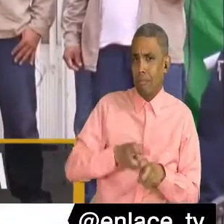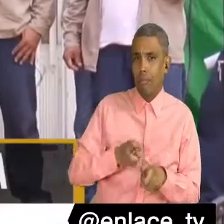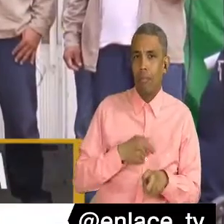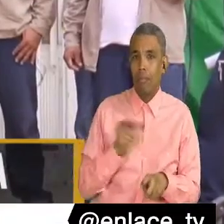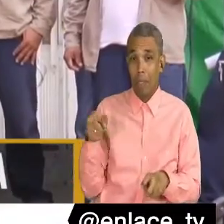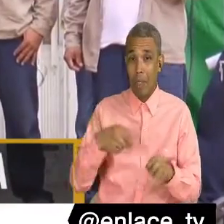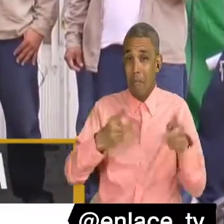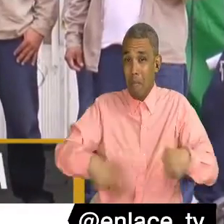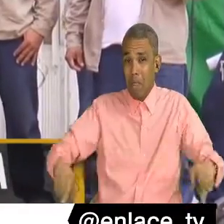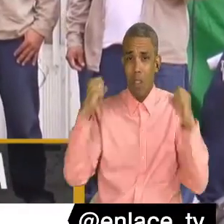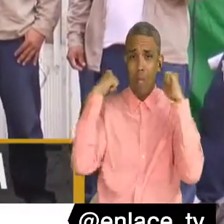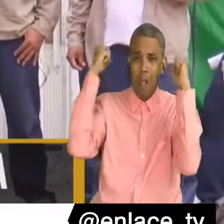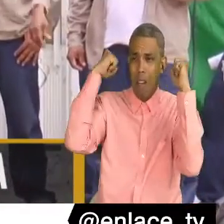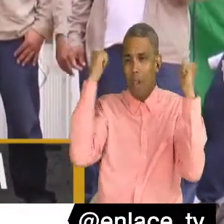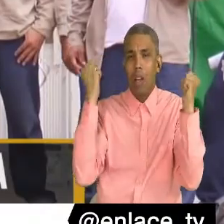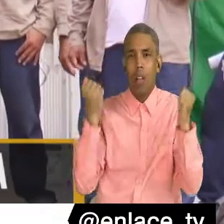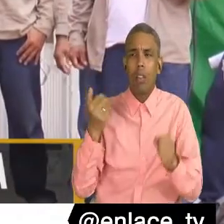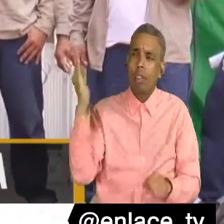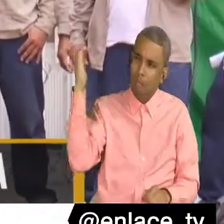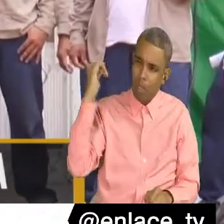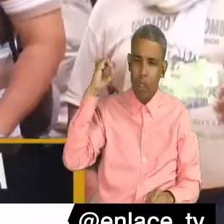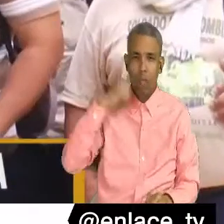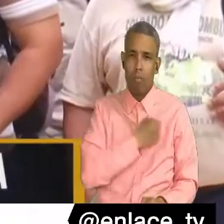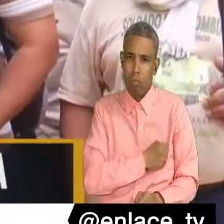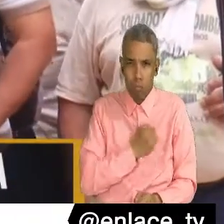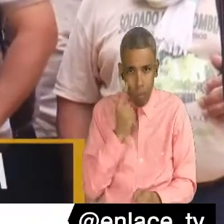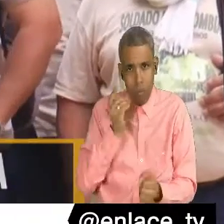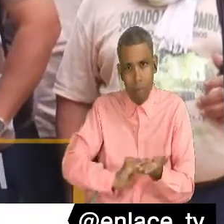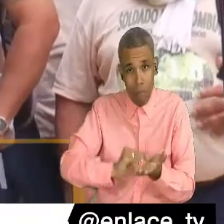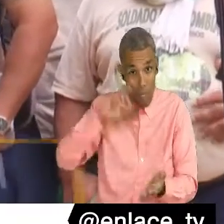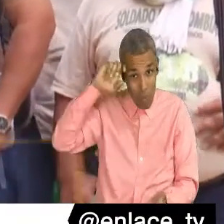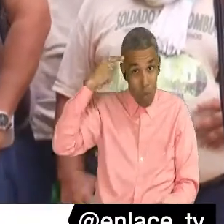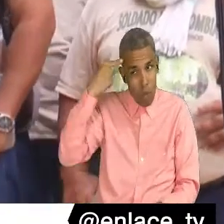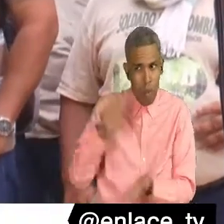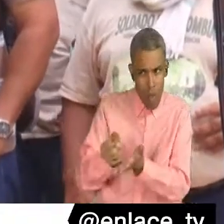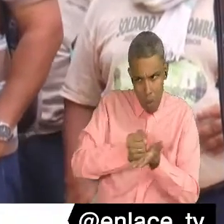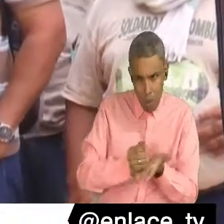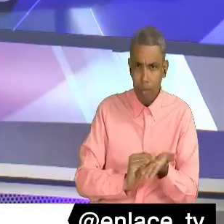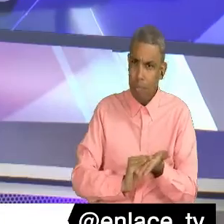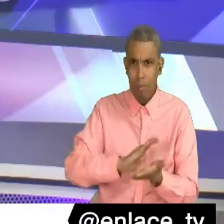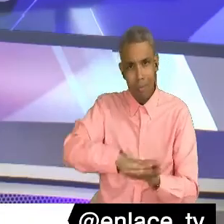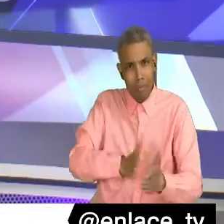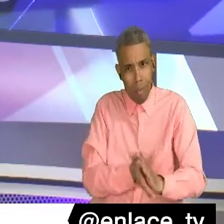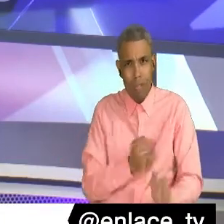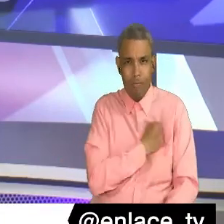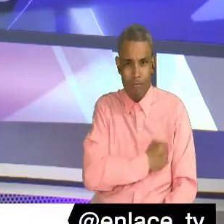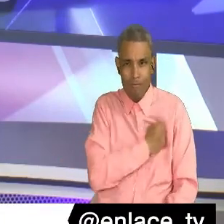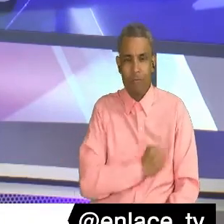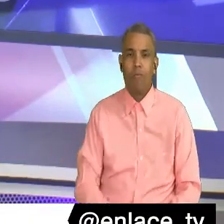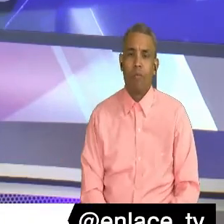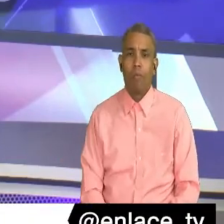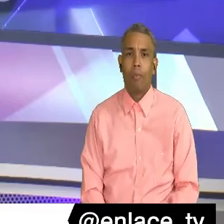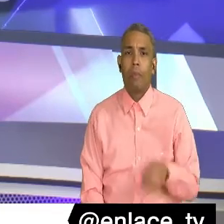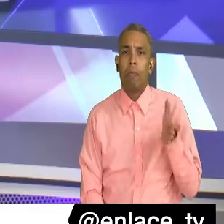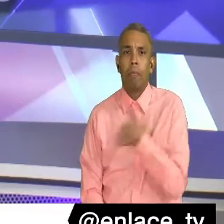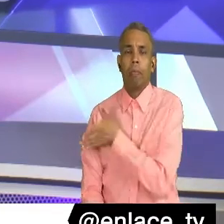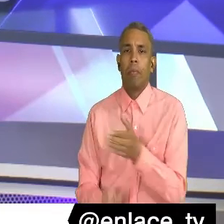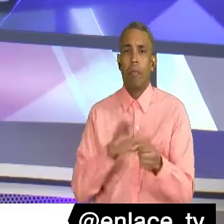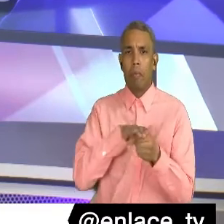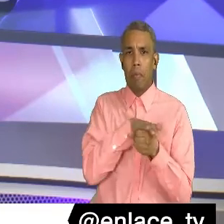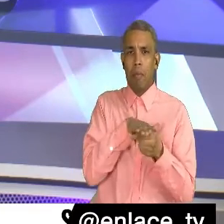autoridades locales y departamentales para que les sean cancelados sus salarios atrasados. Y en el barrio Prados del Campestre,